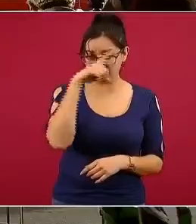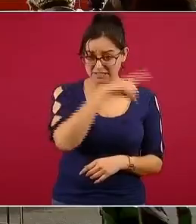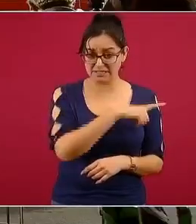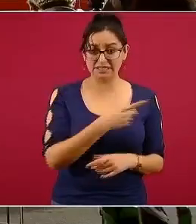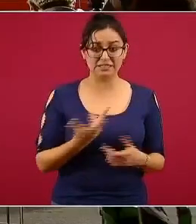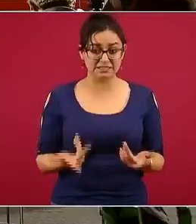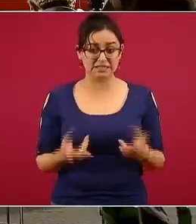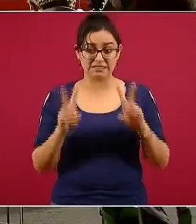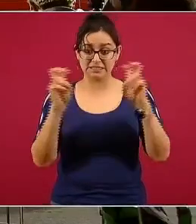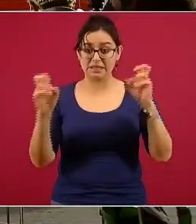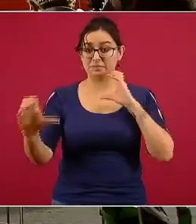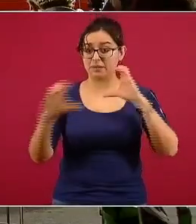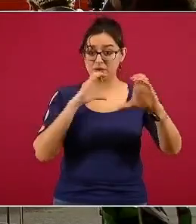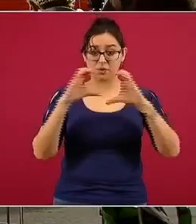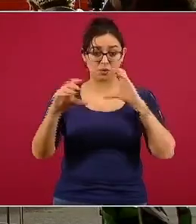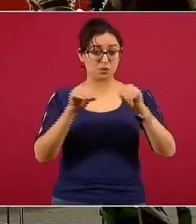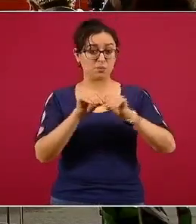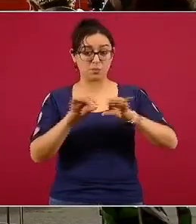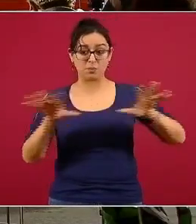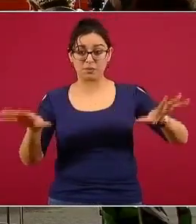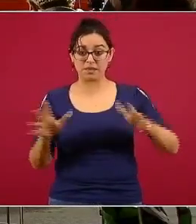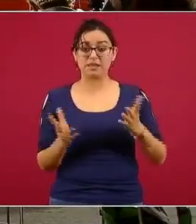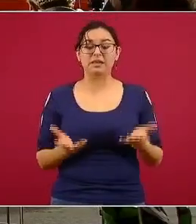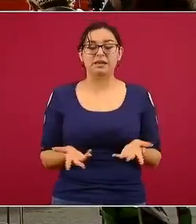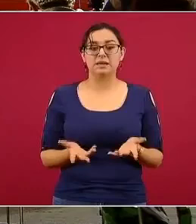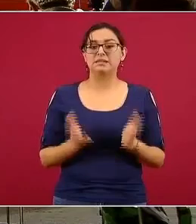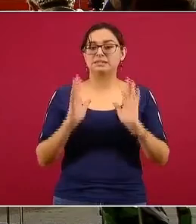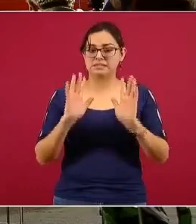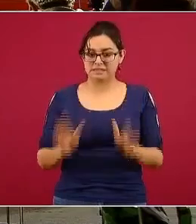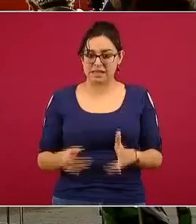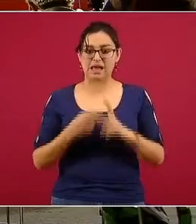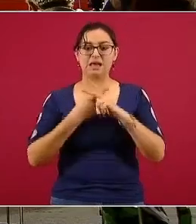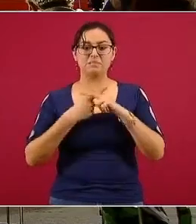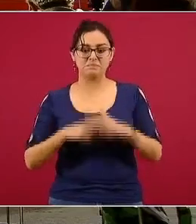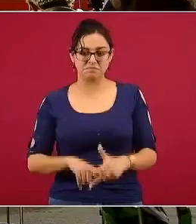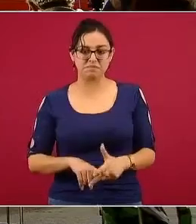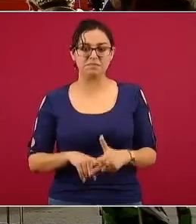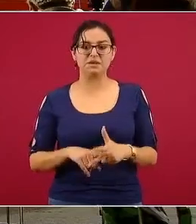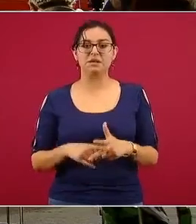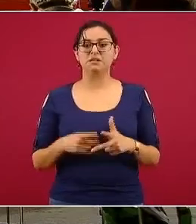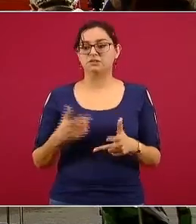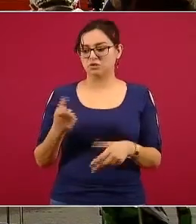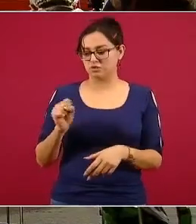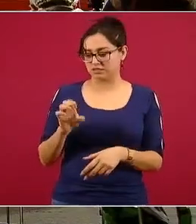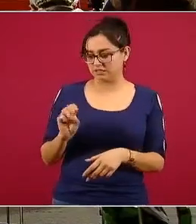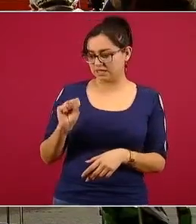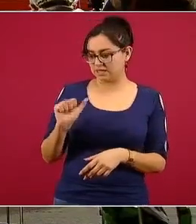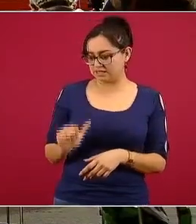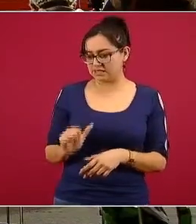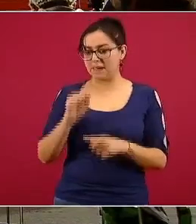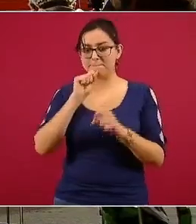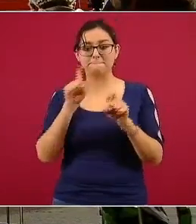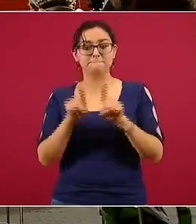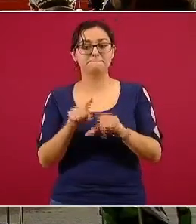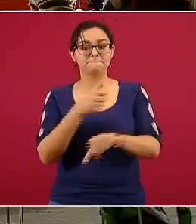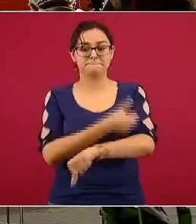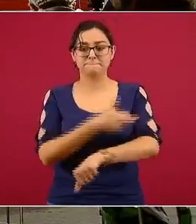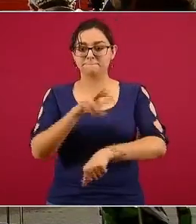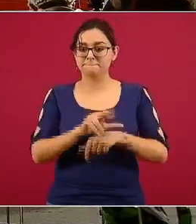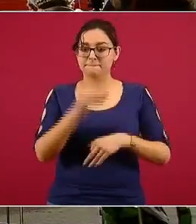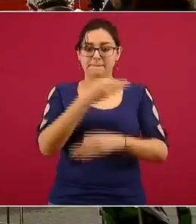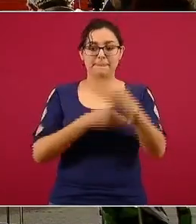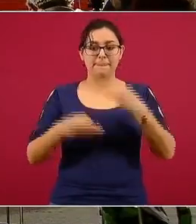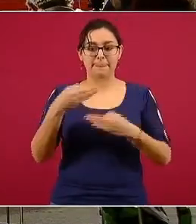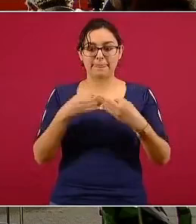de comunicación, en donde también se ha iniciado, hay un esfuerzo muy importante por parte de la Secretaría de Salud y de coordinación en todo el